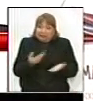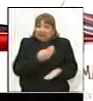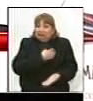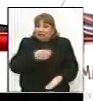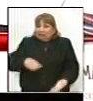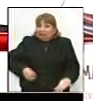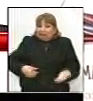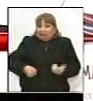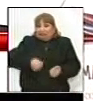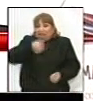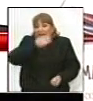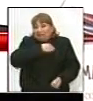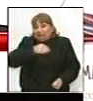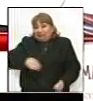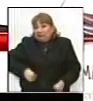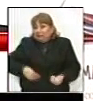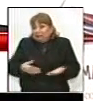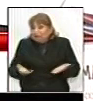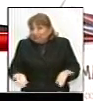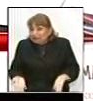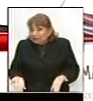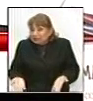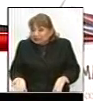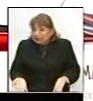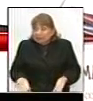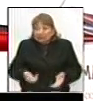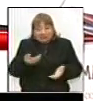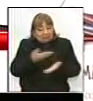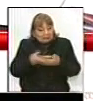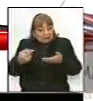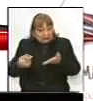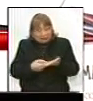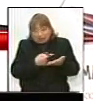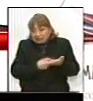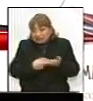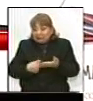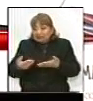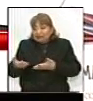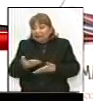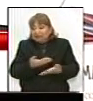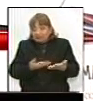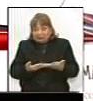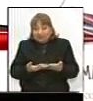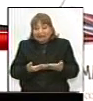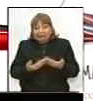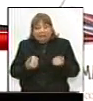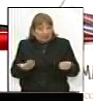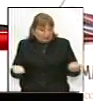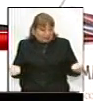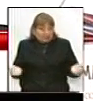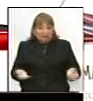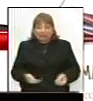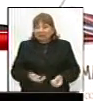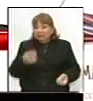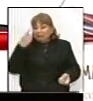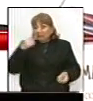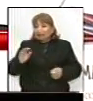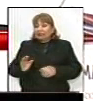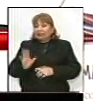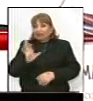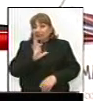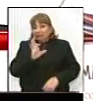pero es una noción que perfectamente podemos debatir y eso es lo que estamos haciendo. Y entonces, justamente para el Frente